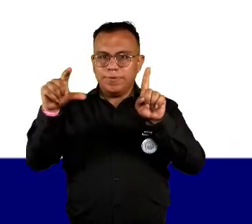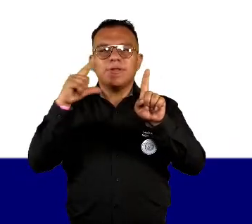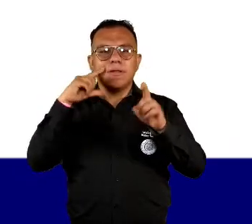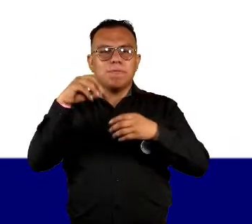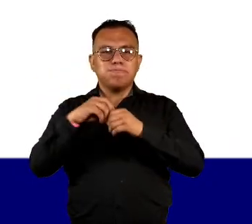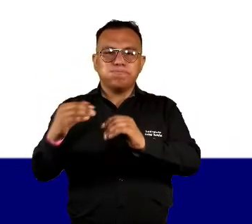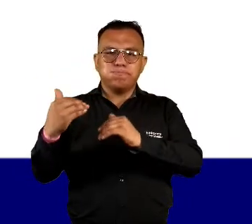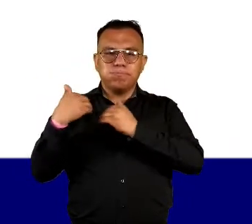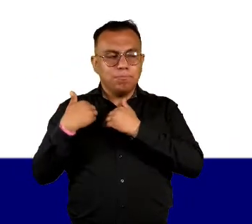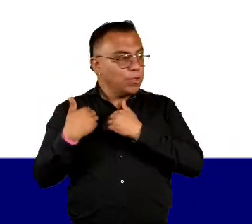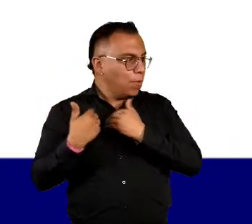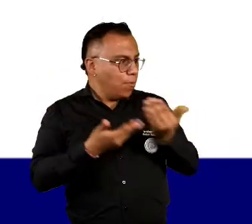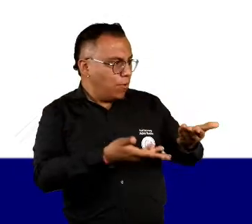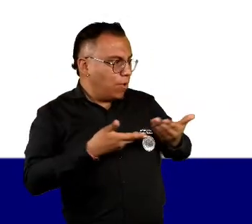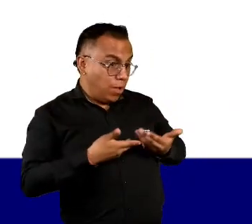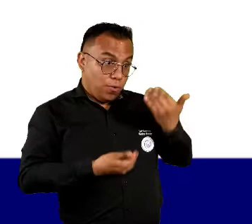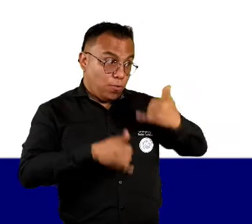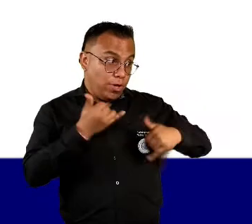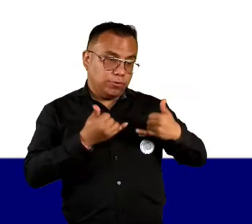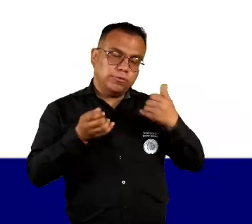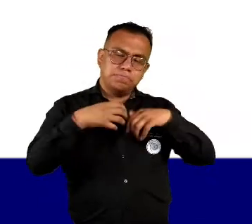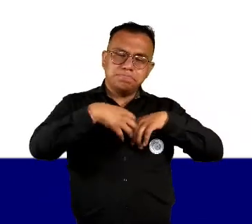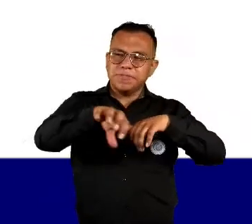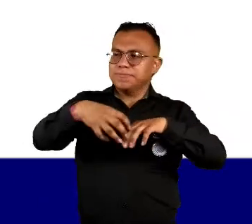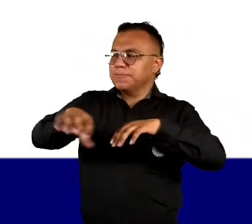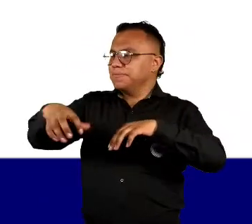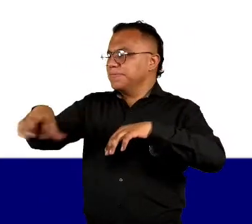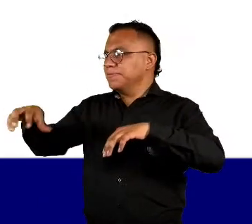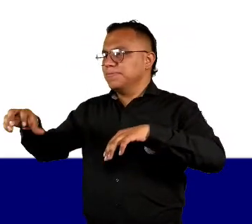publisher distribuir juegos pero